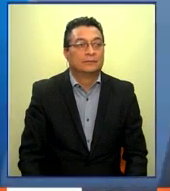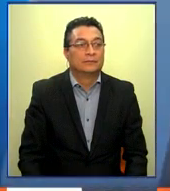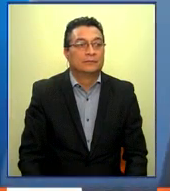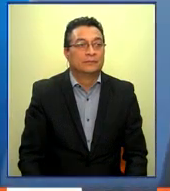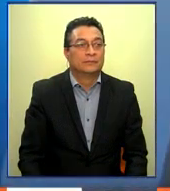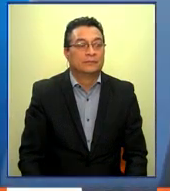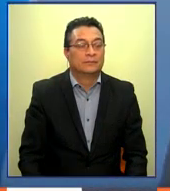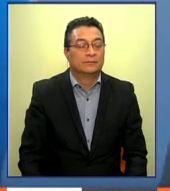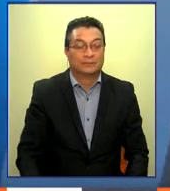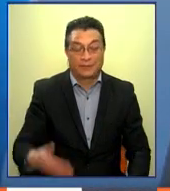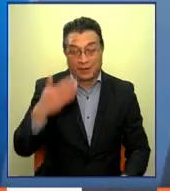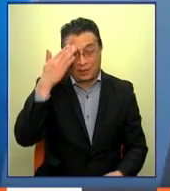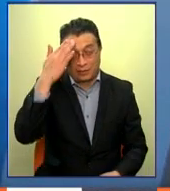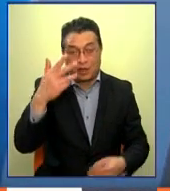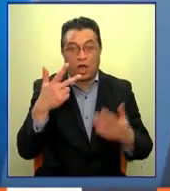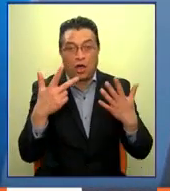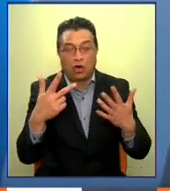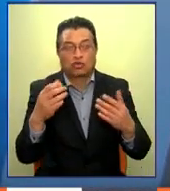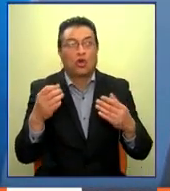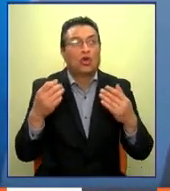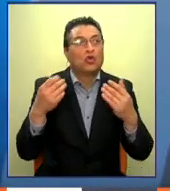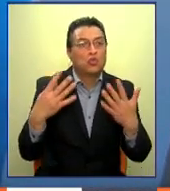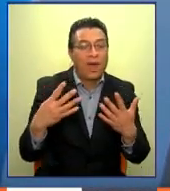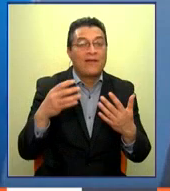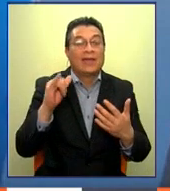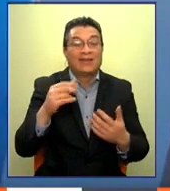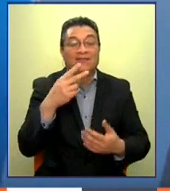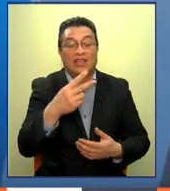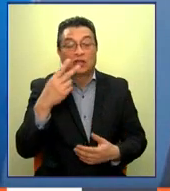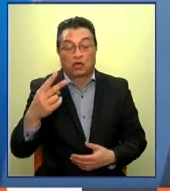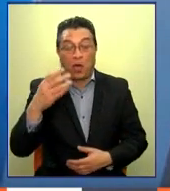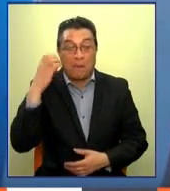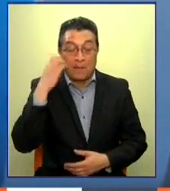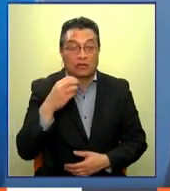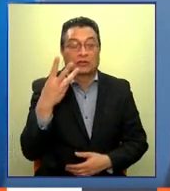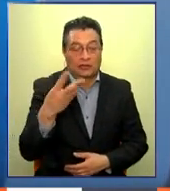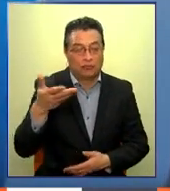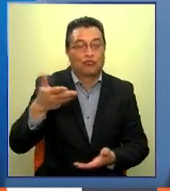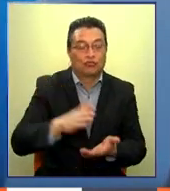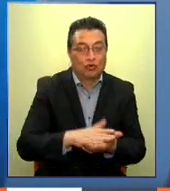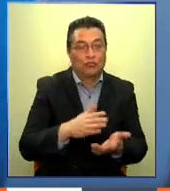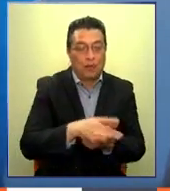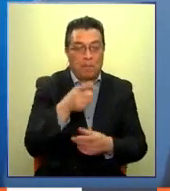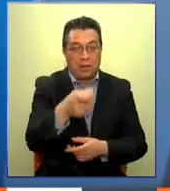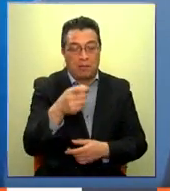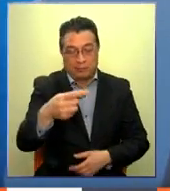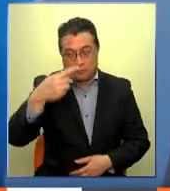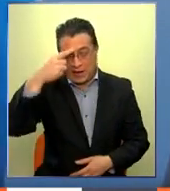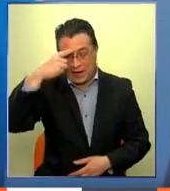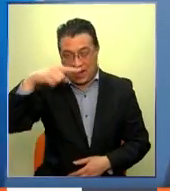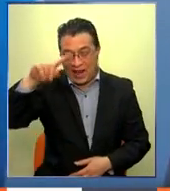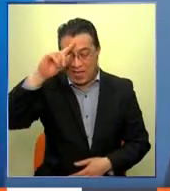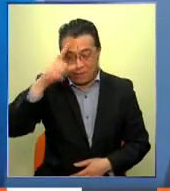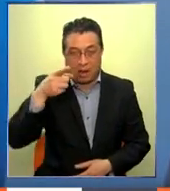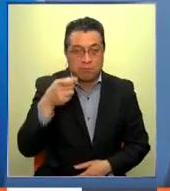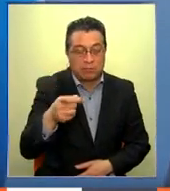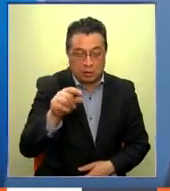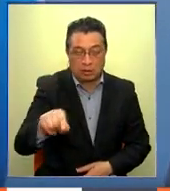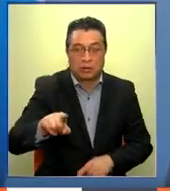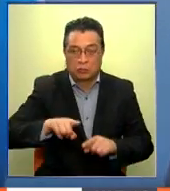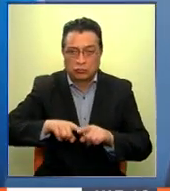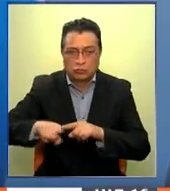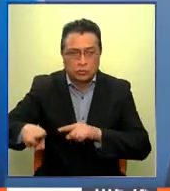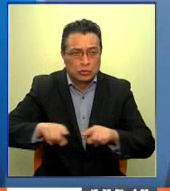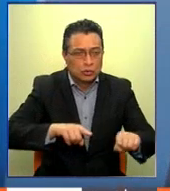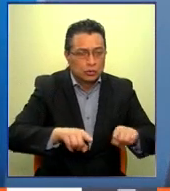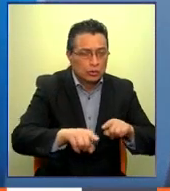El día 8, 9 y 22 de mayo del año en curso se produjeron tres homicidios con armas de fuego en la ciudad de Calama. De esta forma se comenzaron las diligencias,